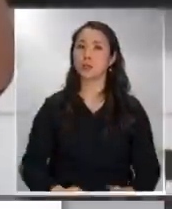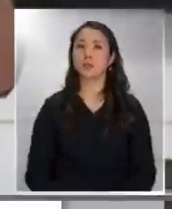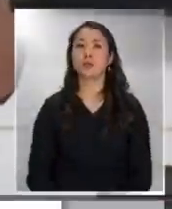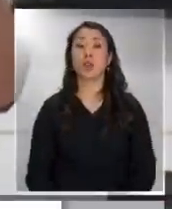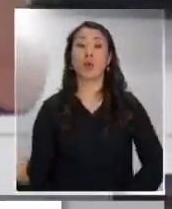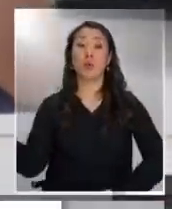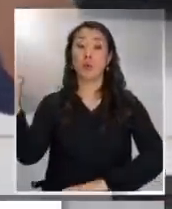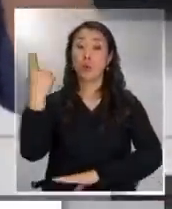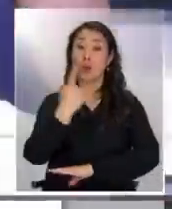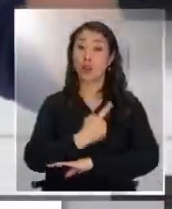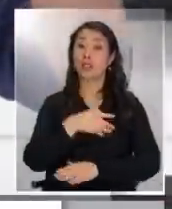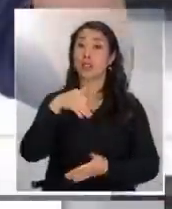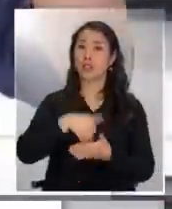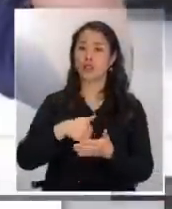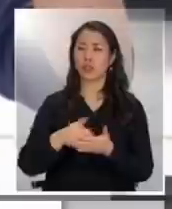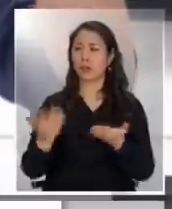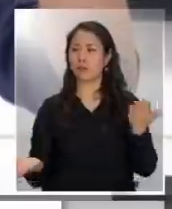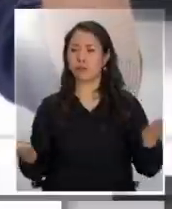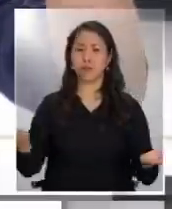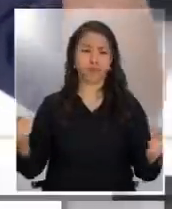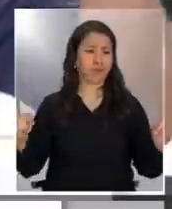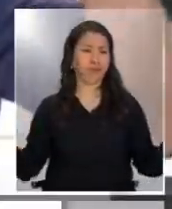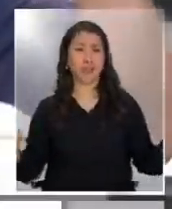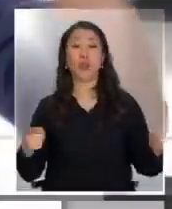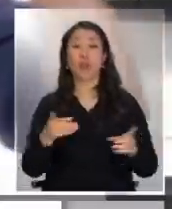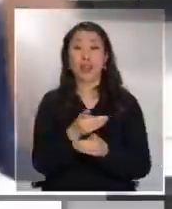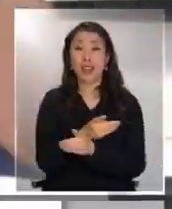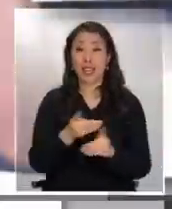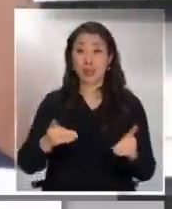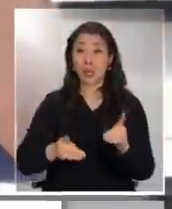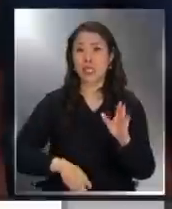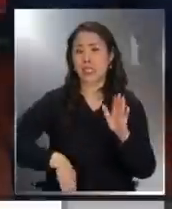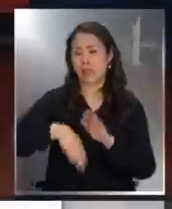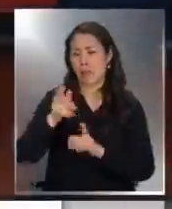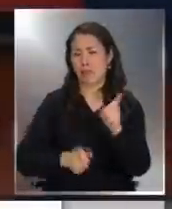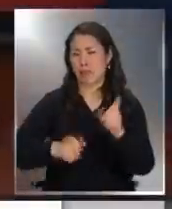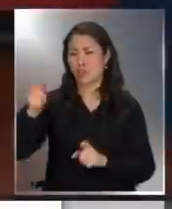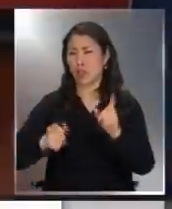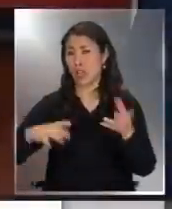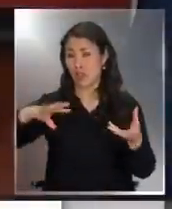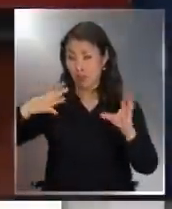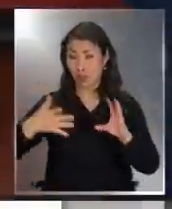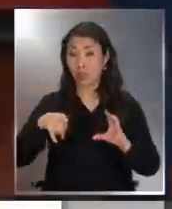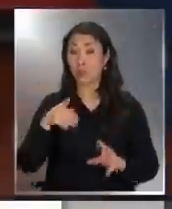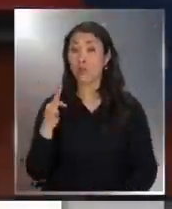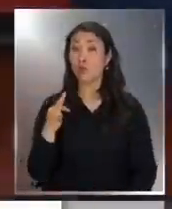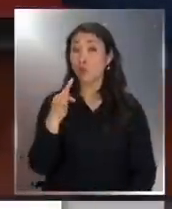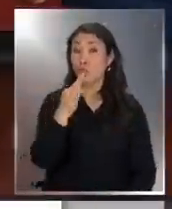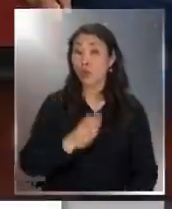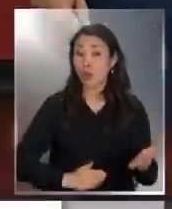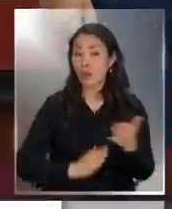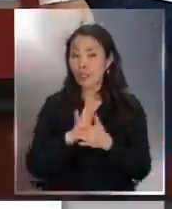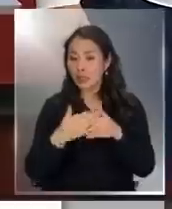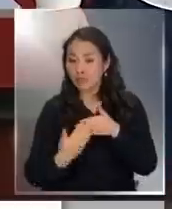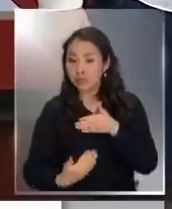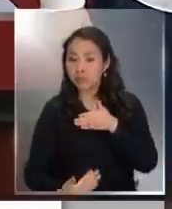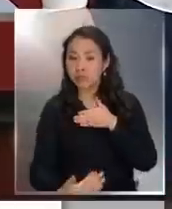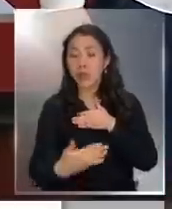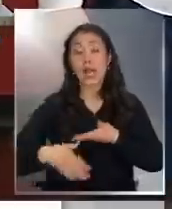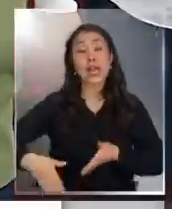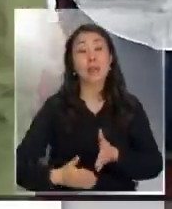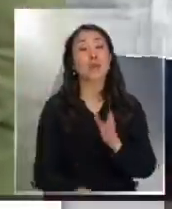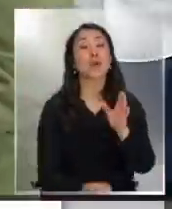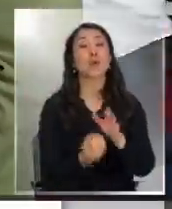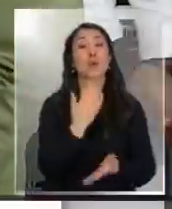Jornada electoral muy polarizada en una de las democracias más pobladas del mundo y cuyo futuro comenzará un nuevo camino en enero